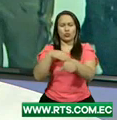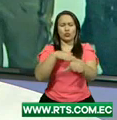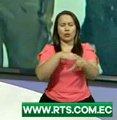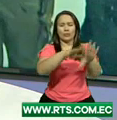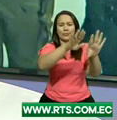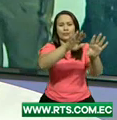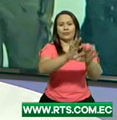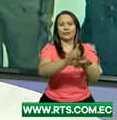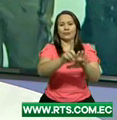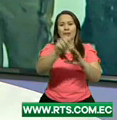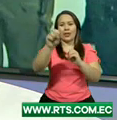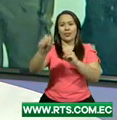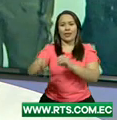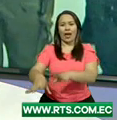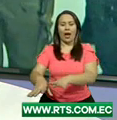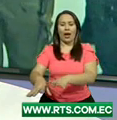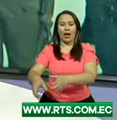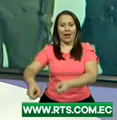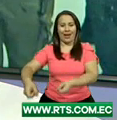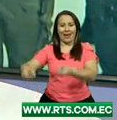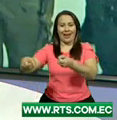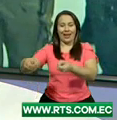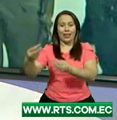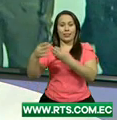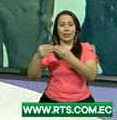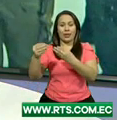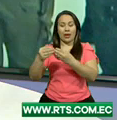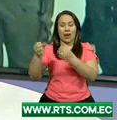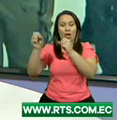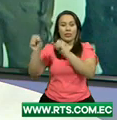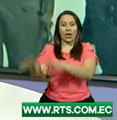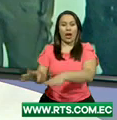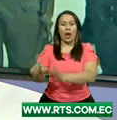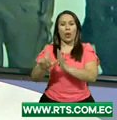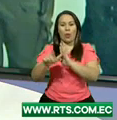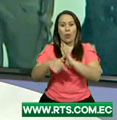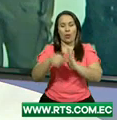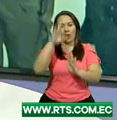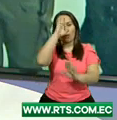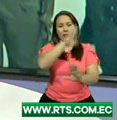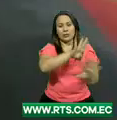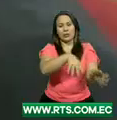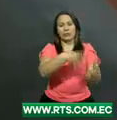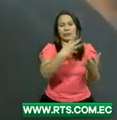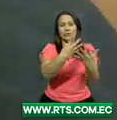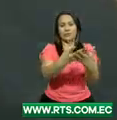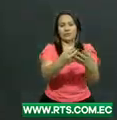quienes abandonaron el botín afortunadamente los delincuentes fueron detenidos